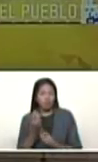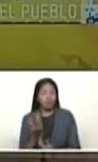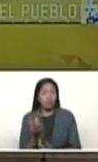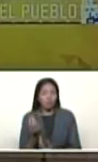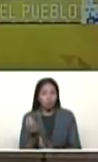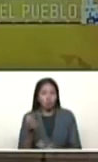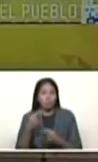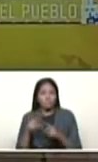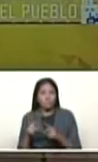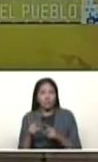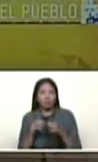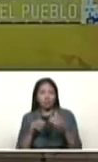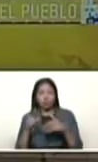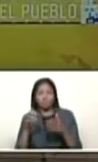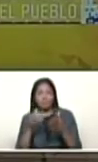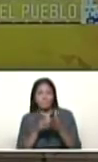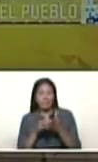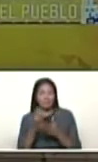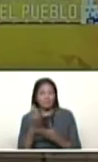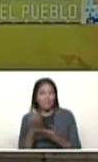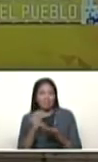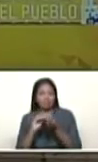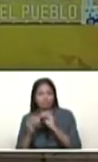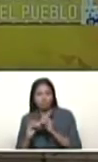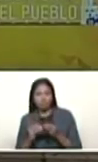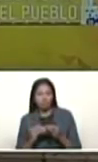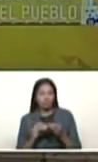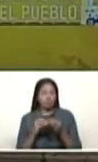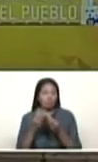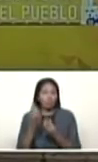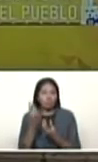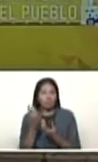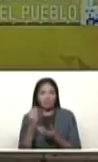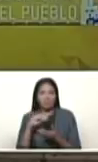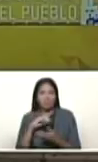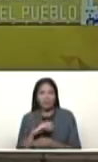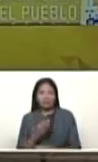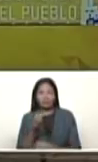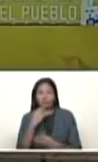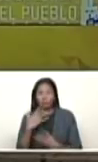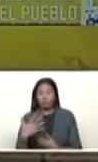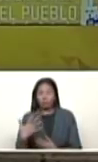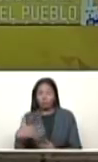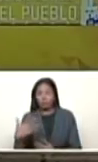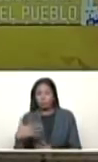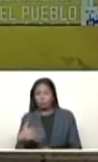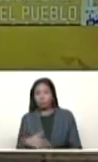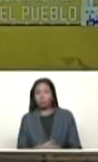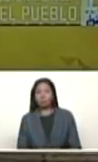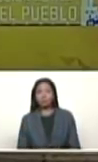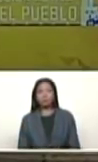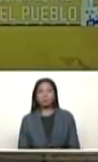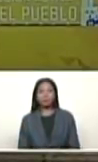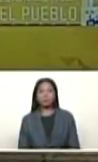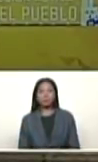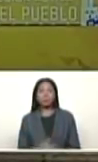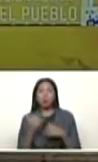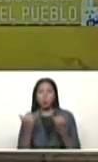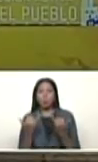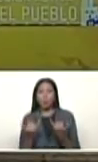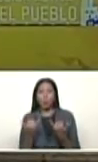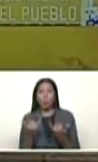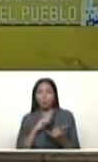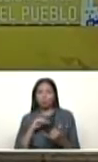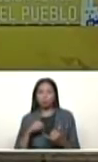Es 12.000, dicen. 12.000. Sí, es mucho más. 12.000. Es bastante. Ahora, hay